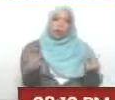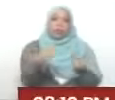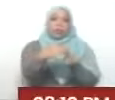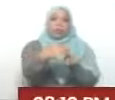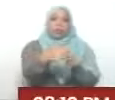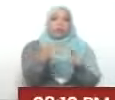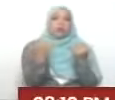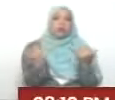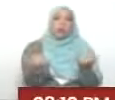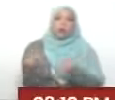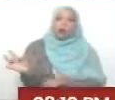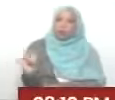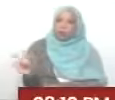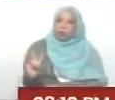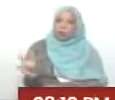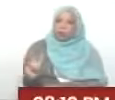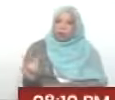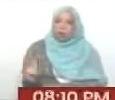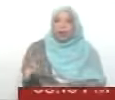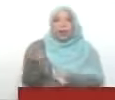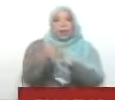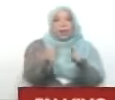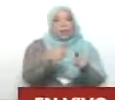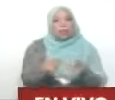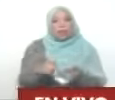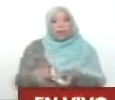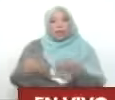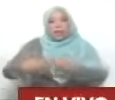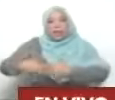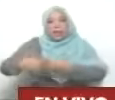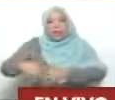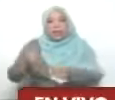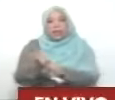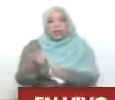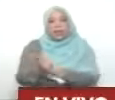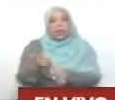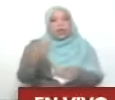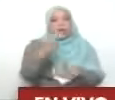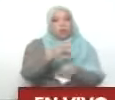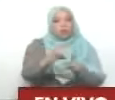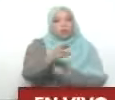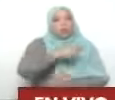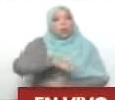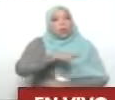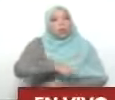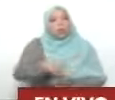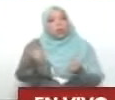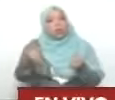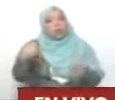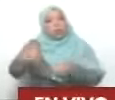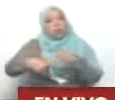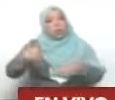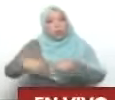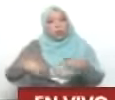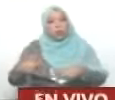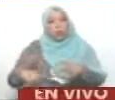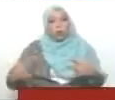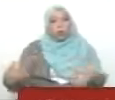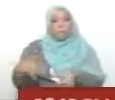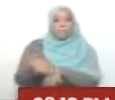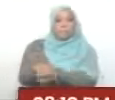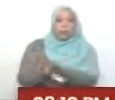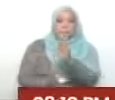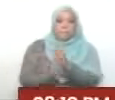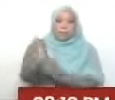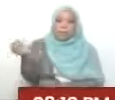diversificado, para que satisfaga las necesidades internas primero del país. Pero yo se lo he dicho a los productores